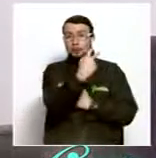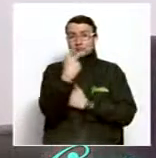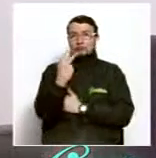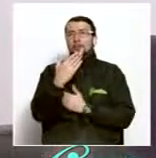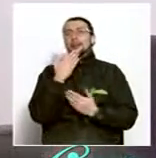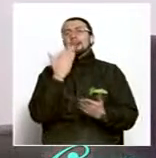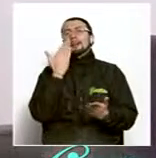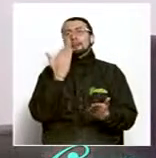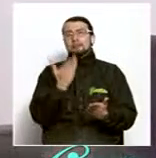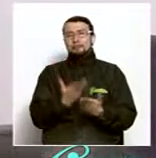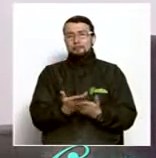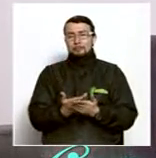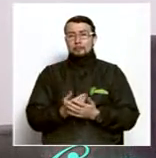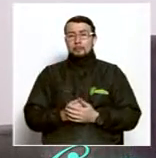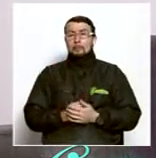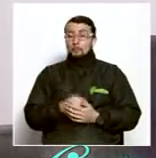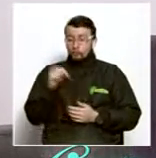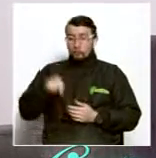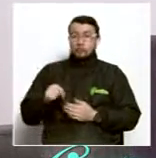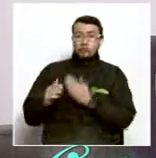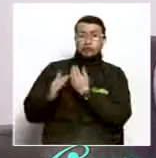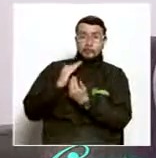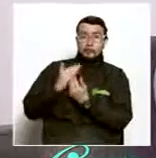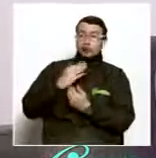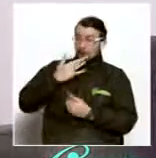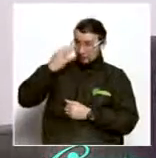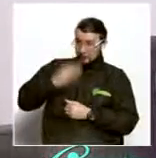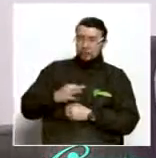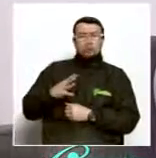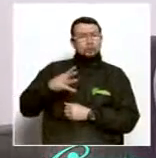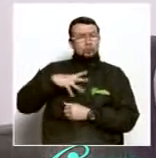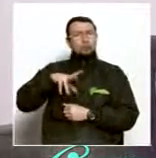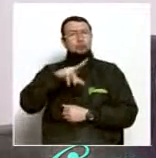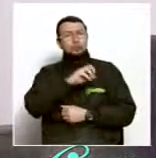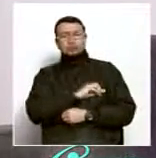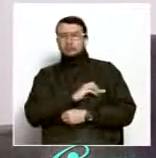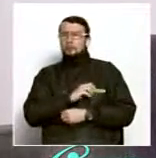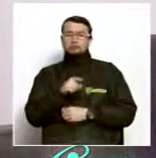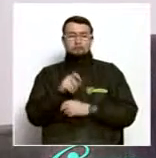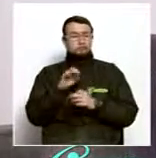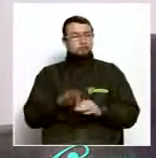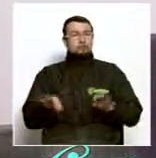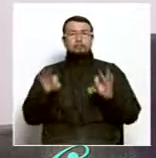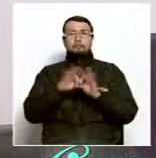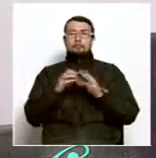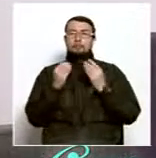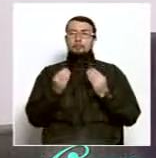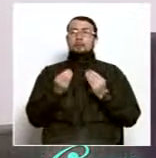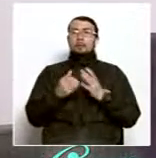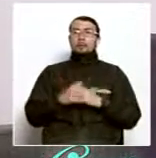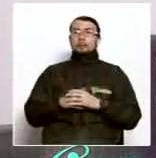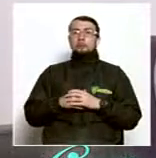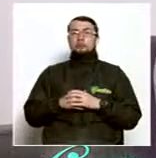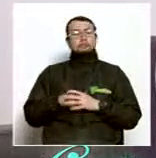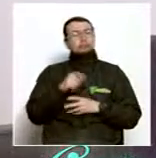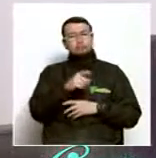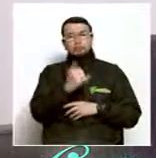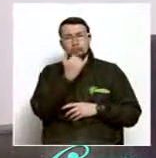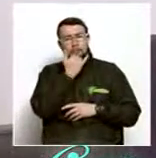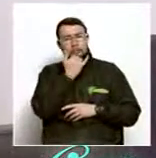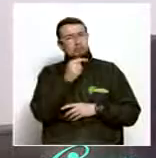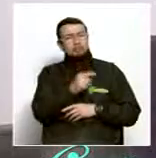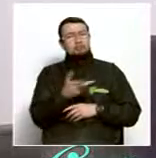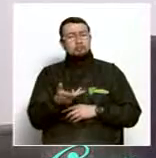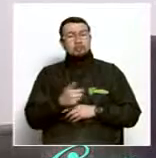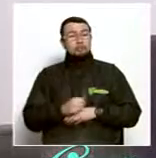gracias por esta invitación que realmente para nosotros es sumamente importante. Pues realmente la importancia